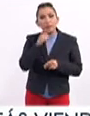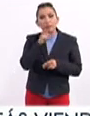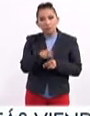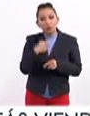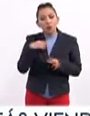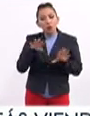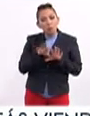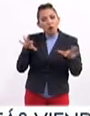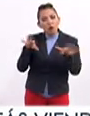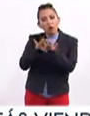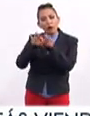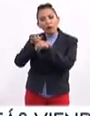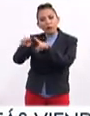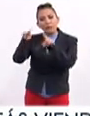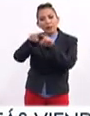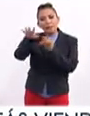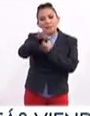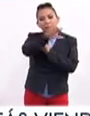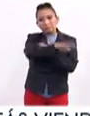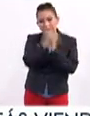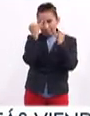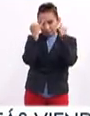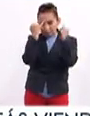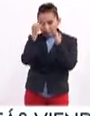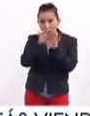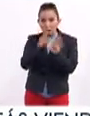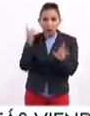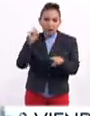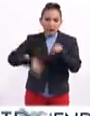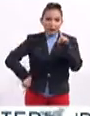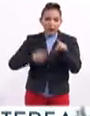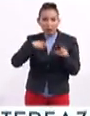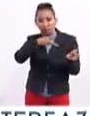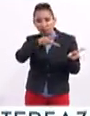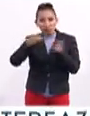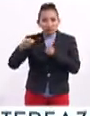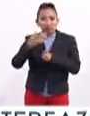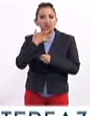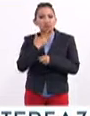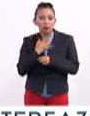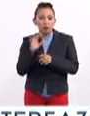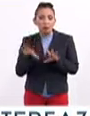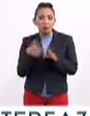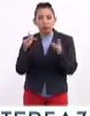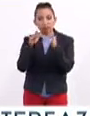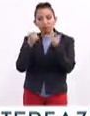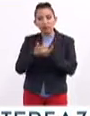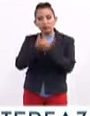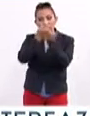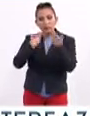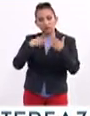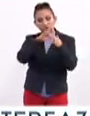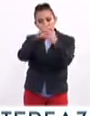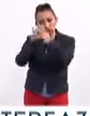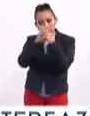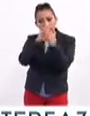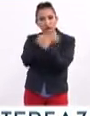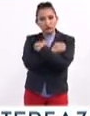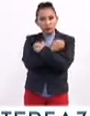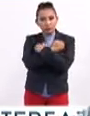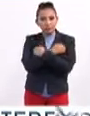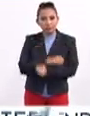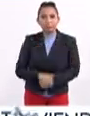se integran a las diferentes estrategias, como la del combate al huachicol, que es recuperar el tejido social, que incluye, por supuesto, la